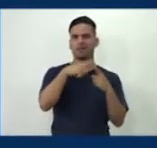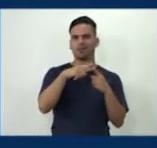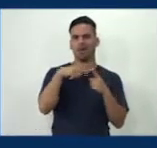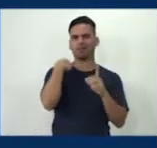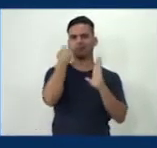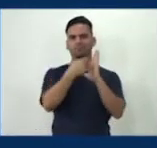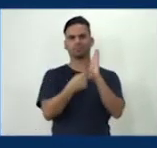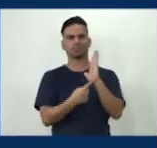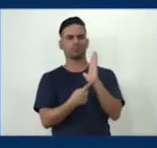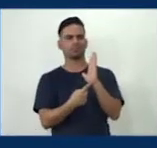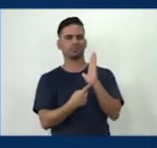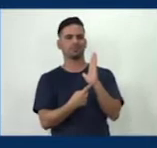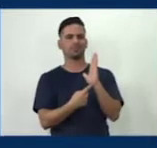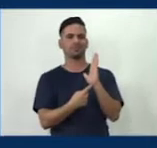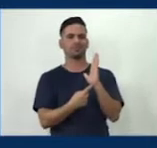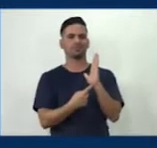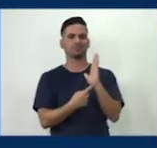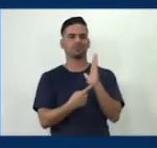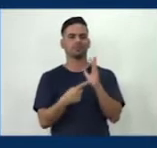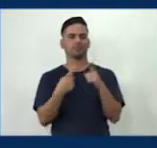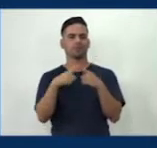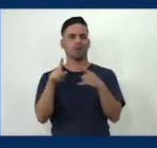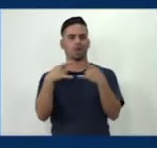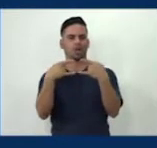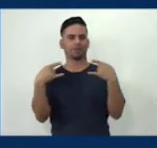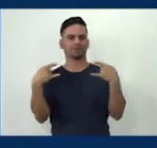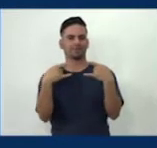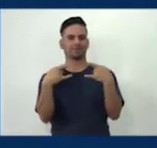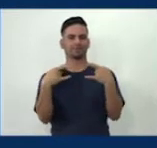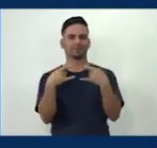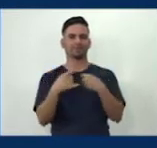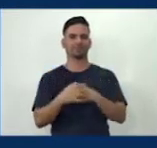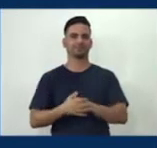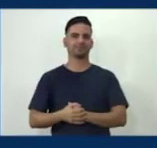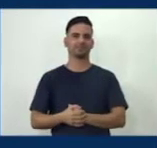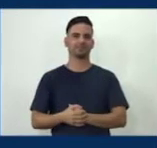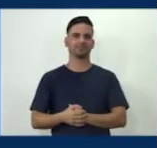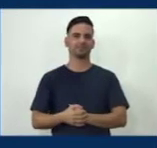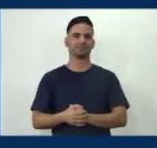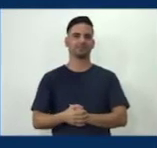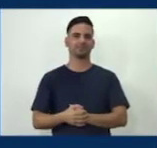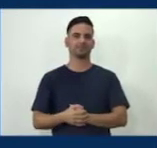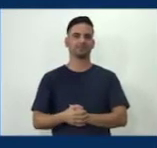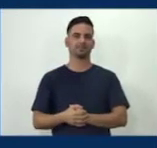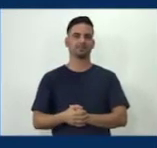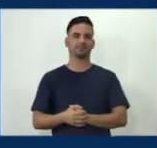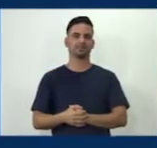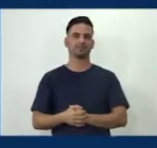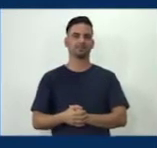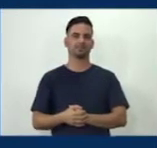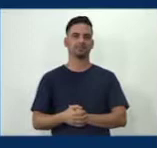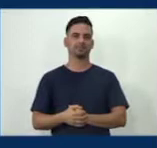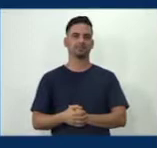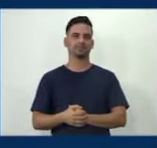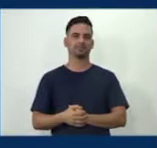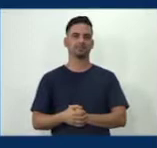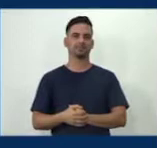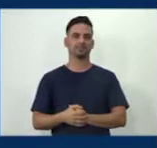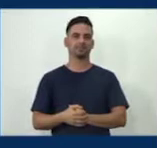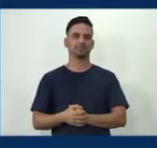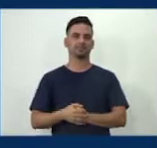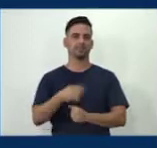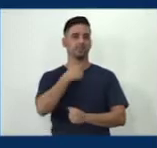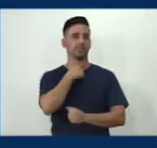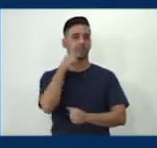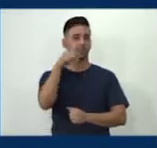cuerpos, como de las que tienen los propios imanes. Y estamos haciendo referencia en este